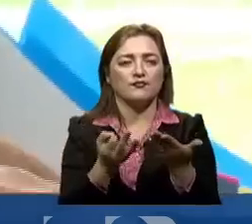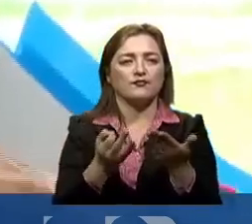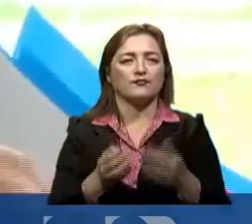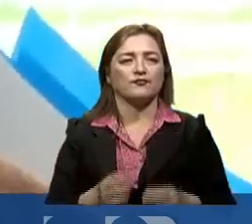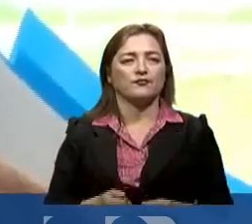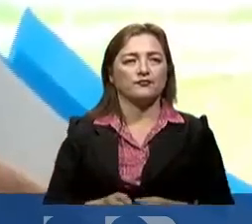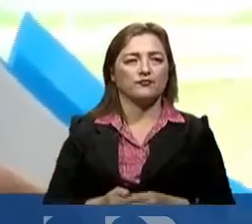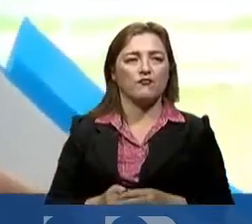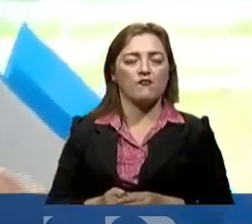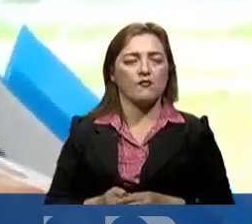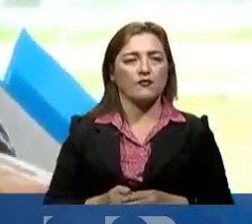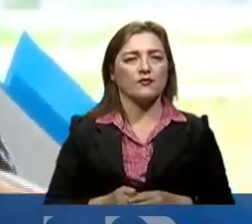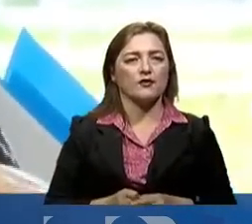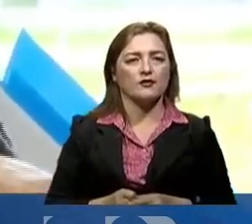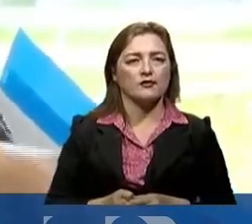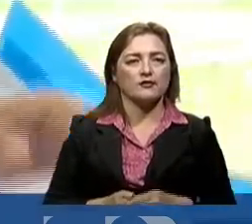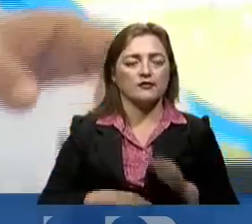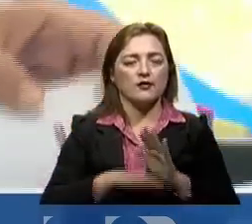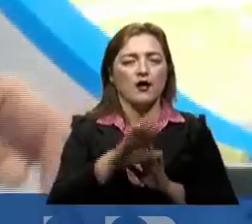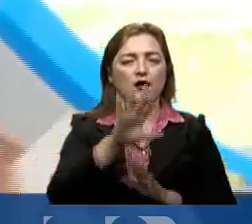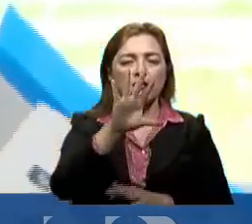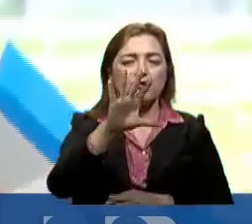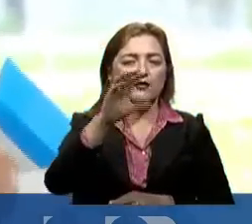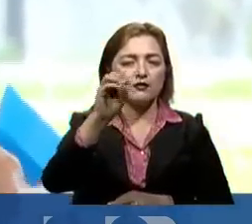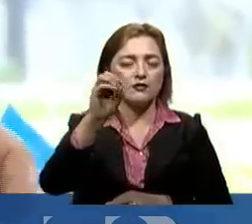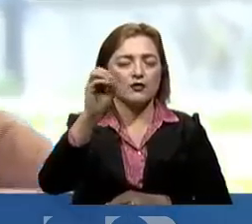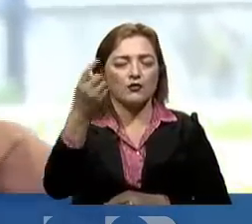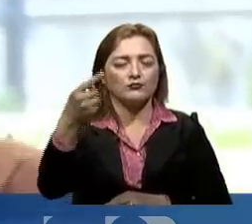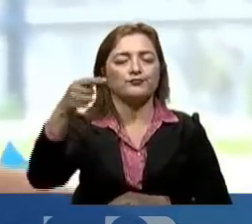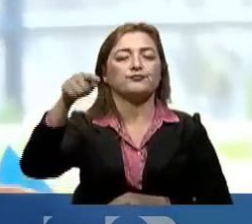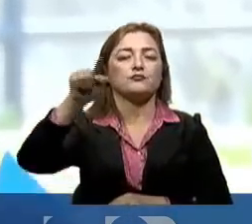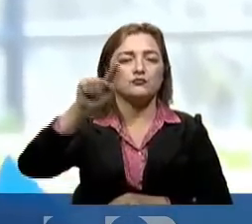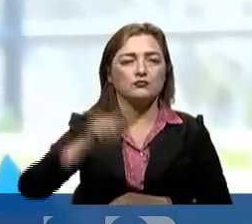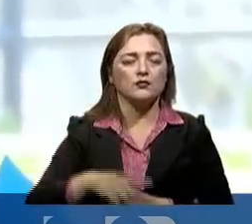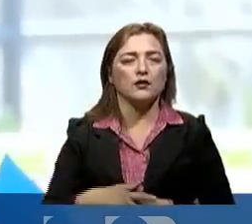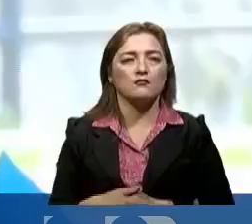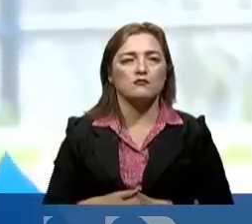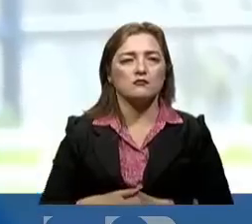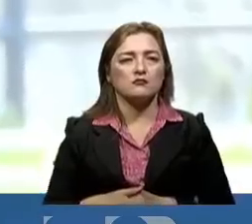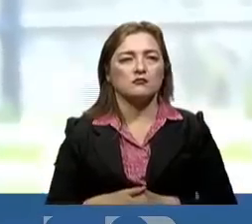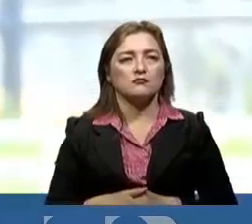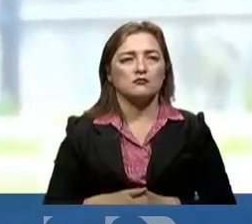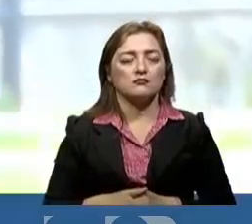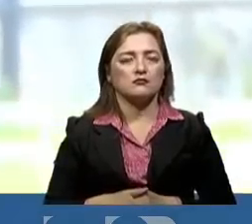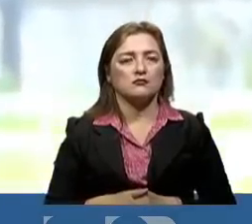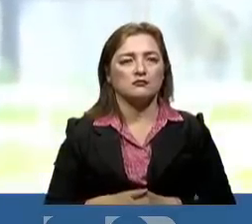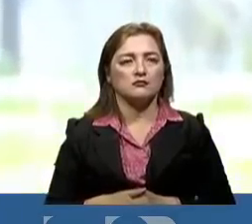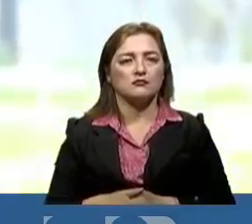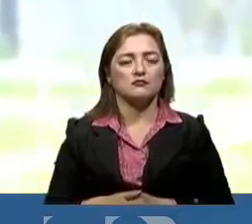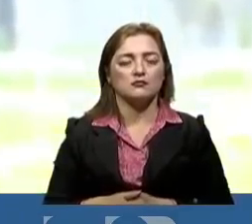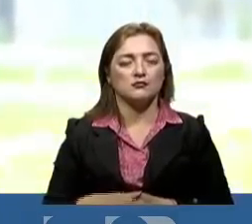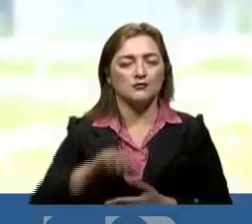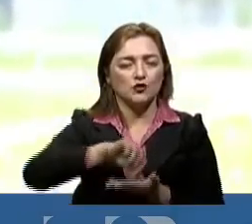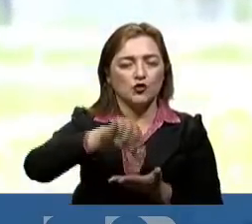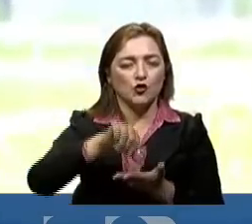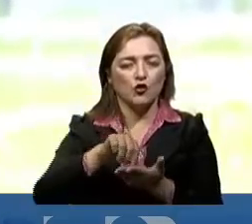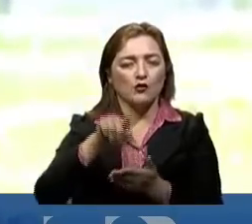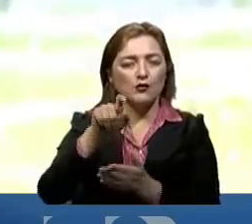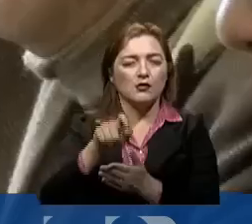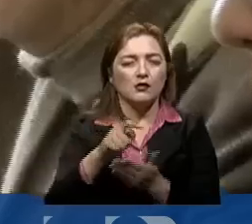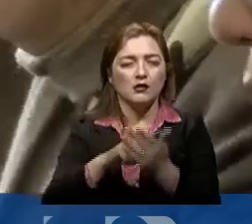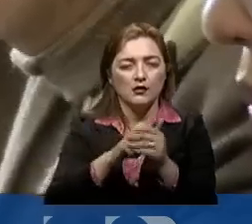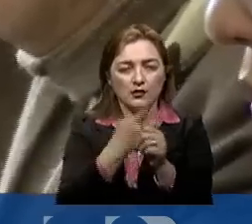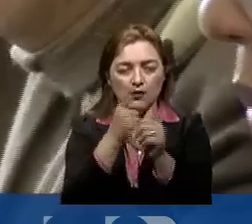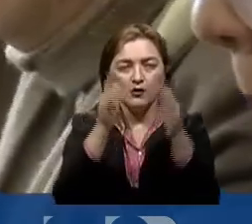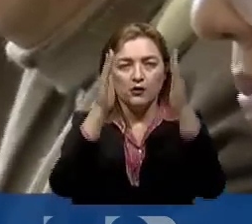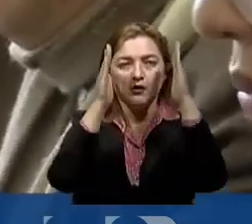ejecutado. Eso significa algo más de 500 millones, lo que dentro de las necesidades que tiene la ciudad hay que